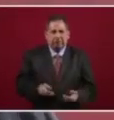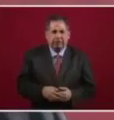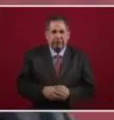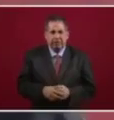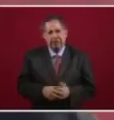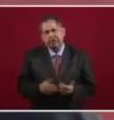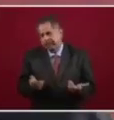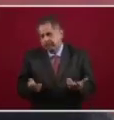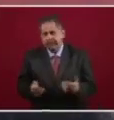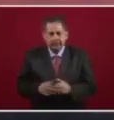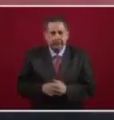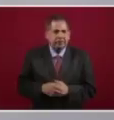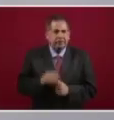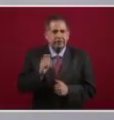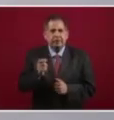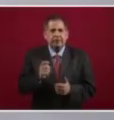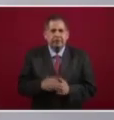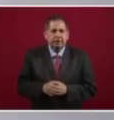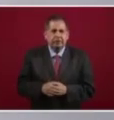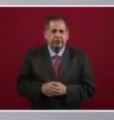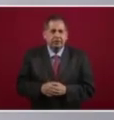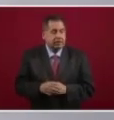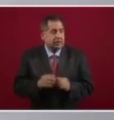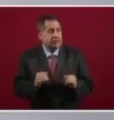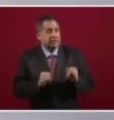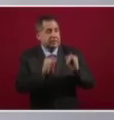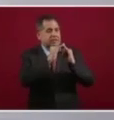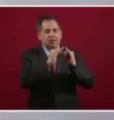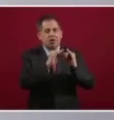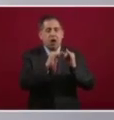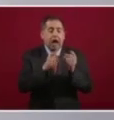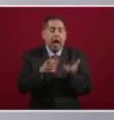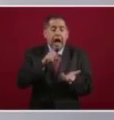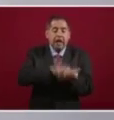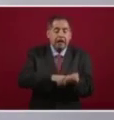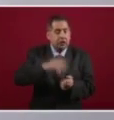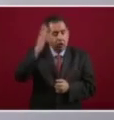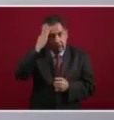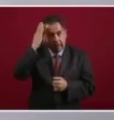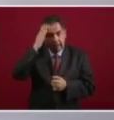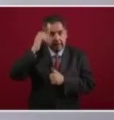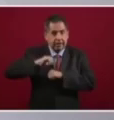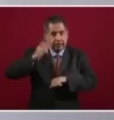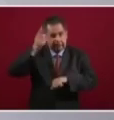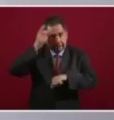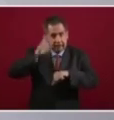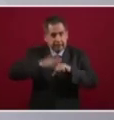Desde luego, no es la institución, sino los que han estado ahí,